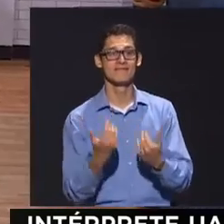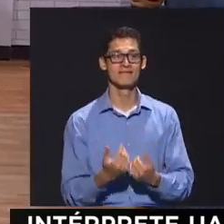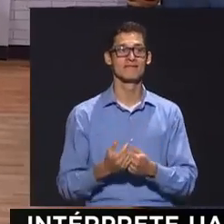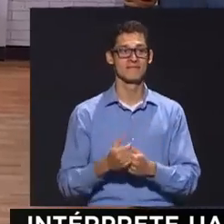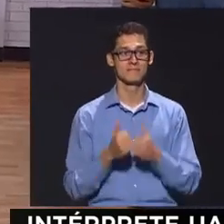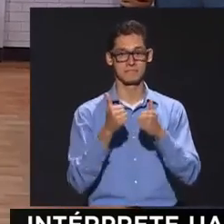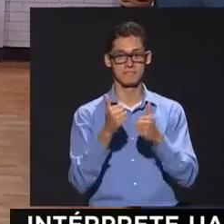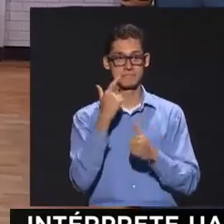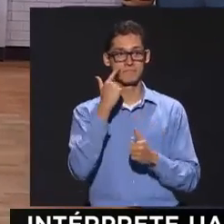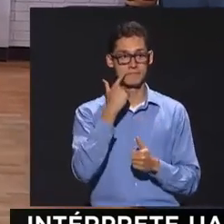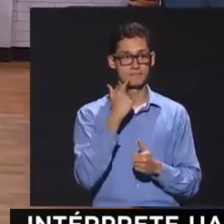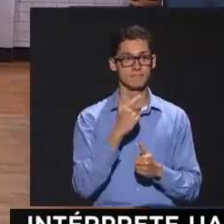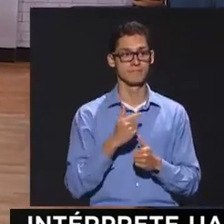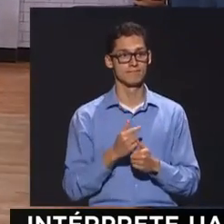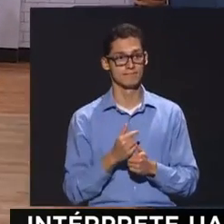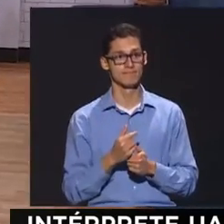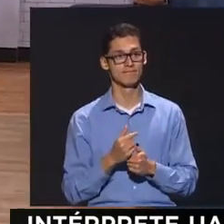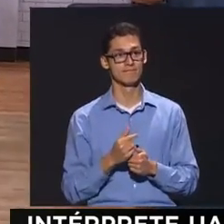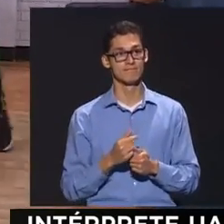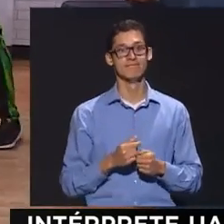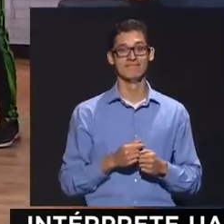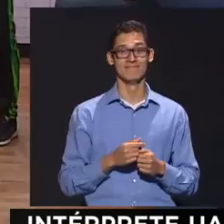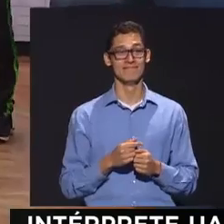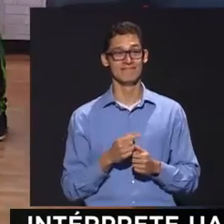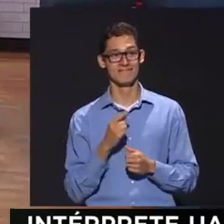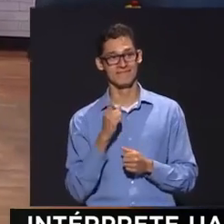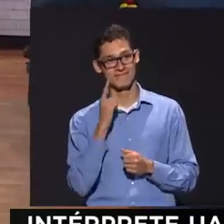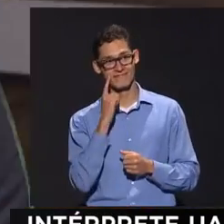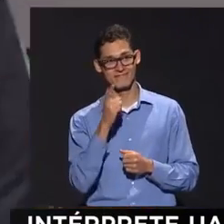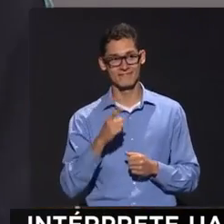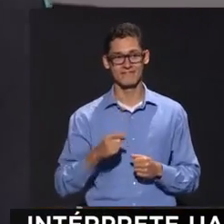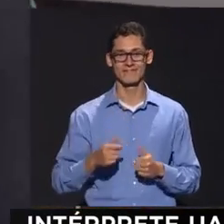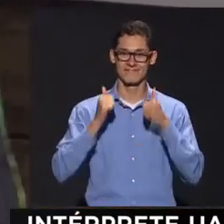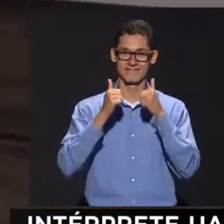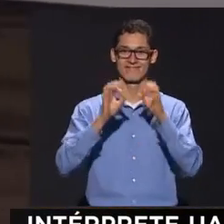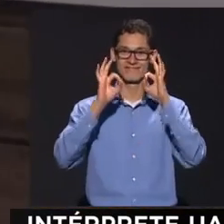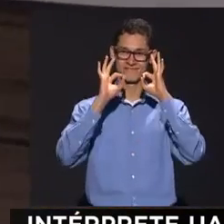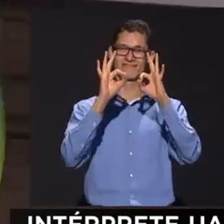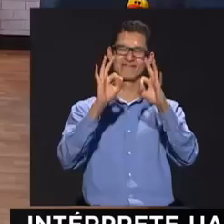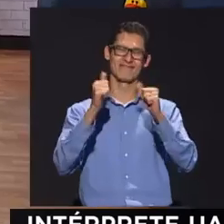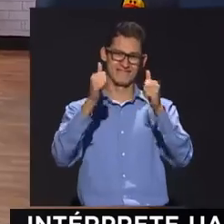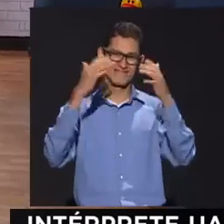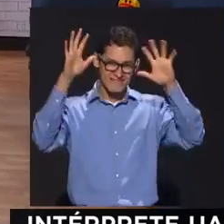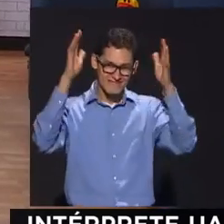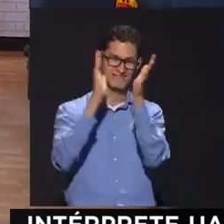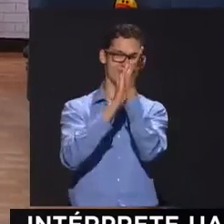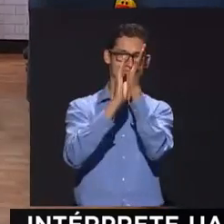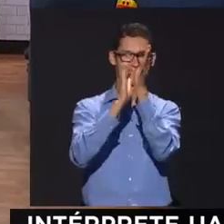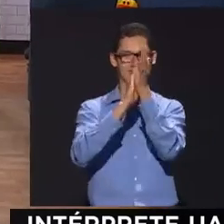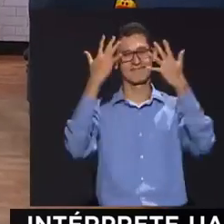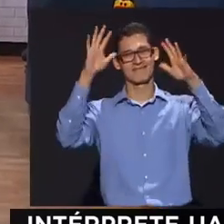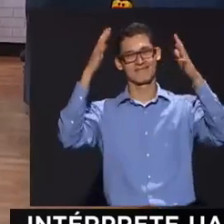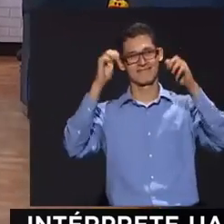facilitó muévase pues hay ahí tuviese sabrosura 2